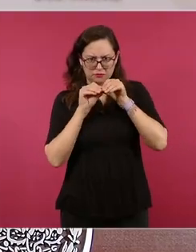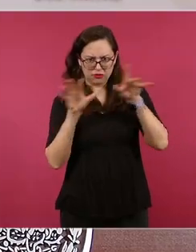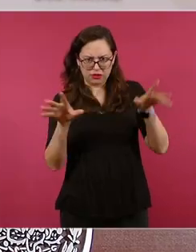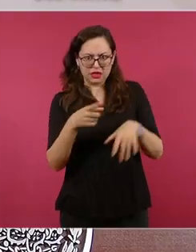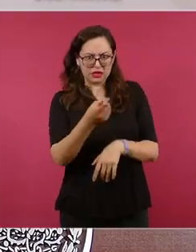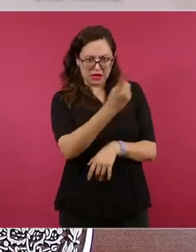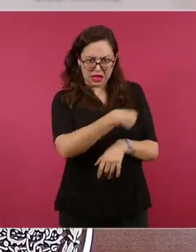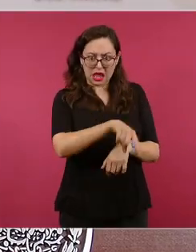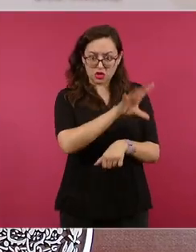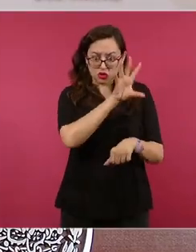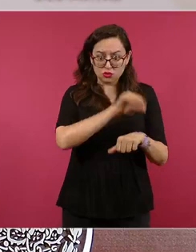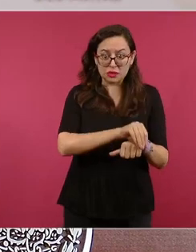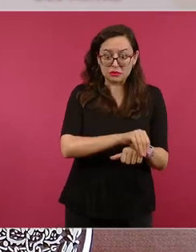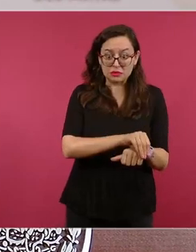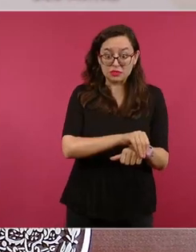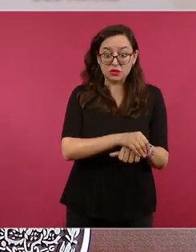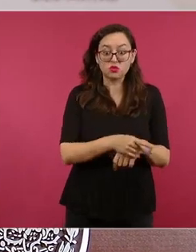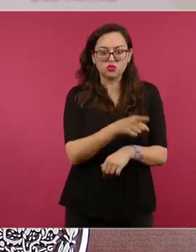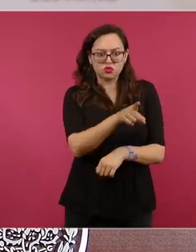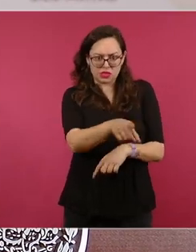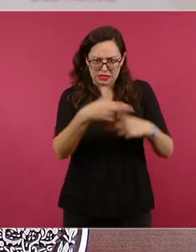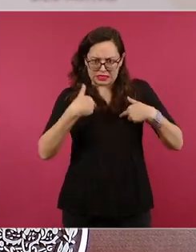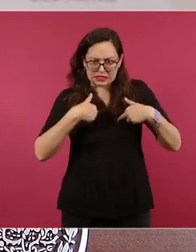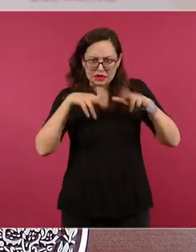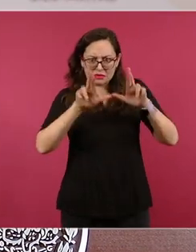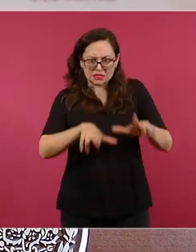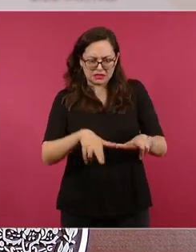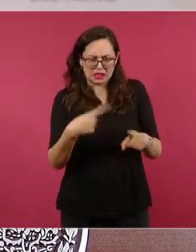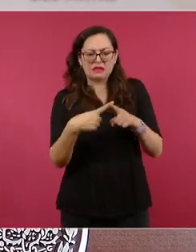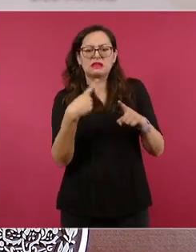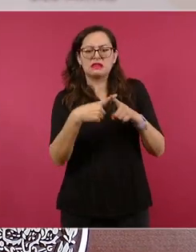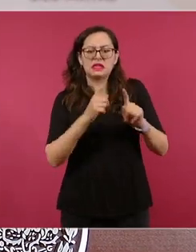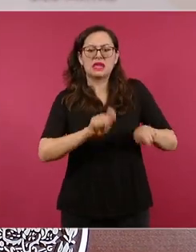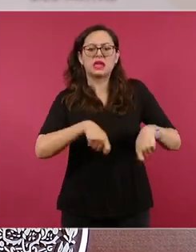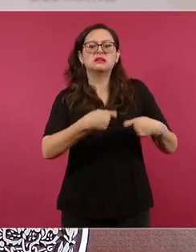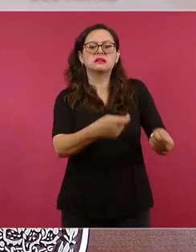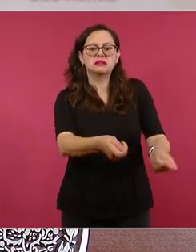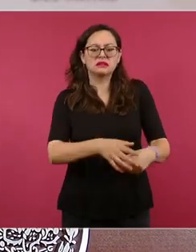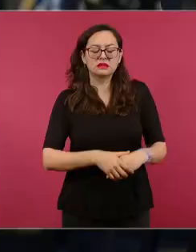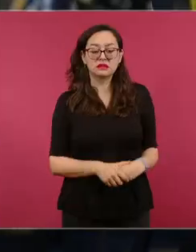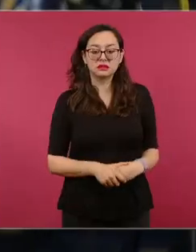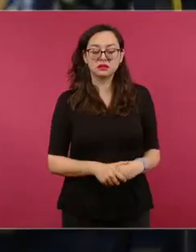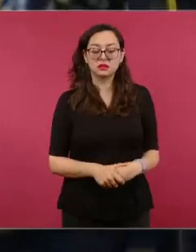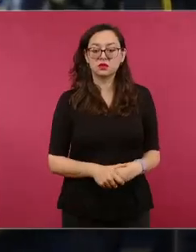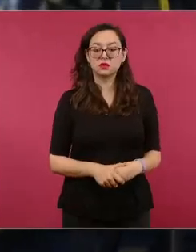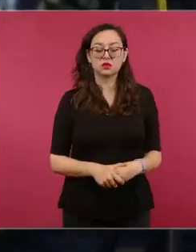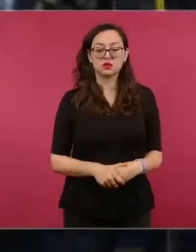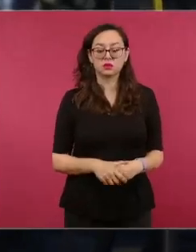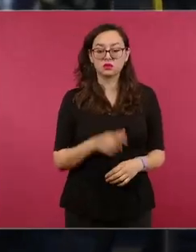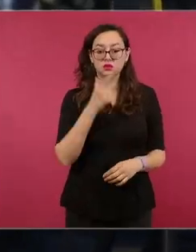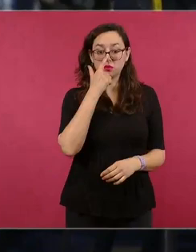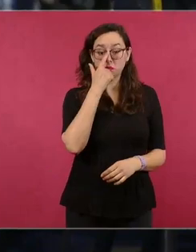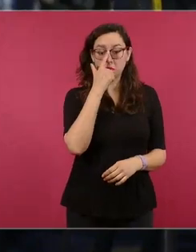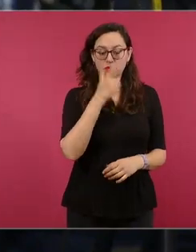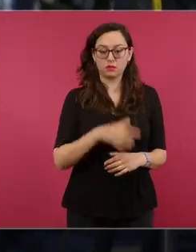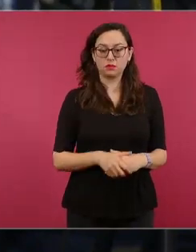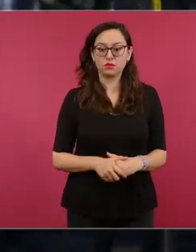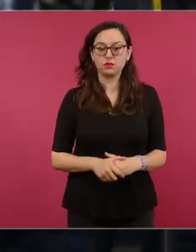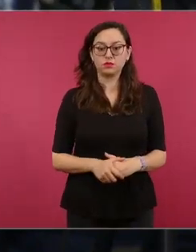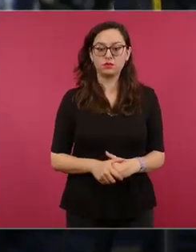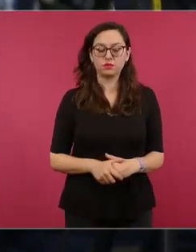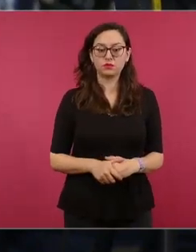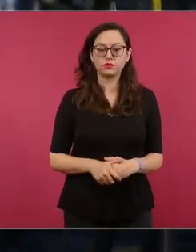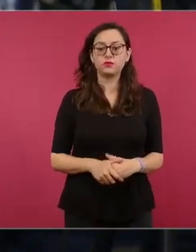se sitúan como intermediarios. No, en realidad las madres y los padres les le han dado por escrito la petición